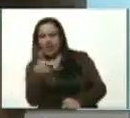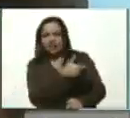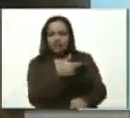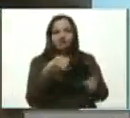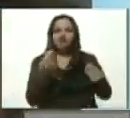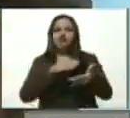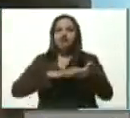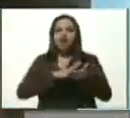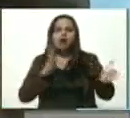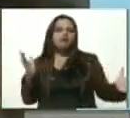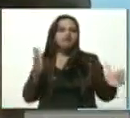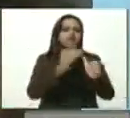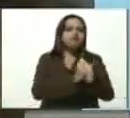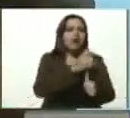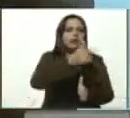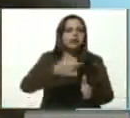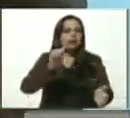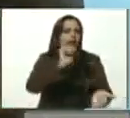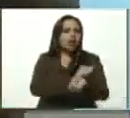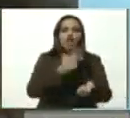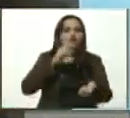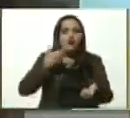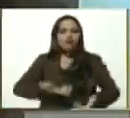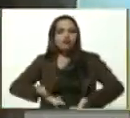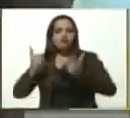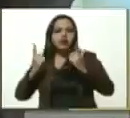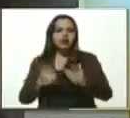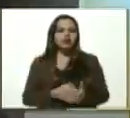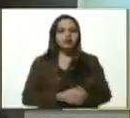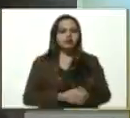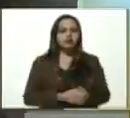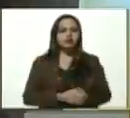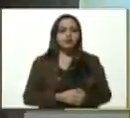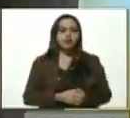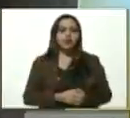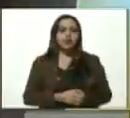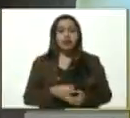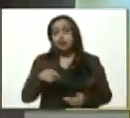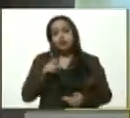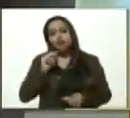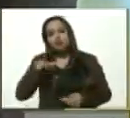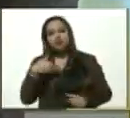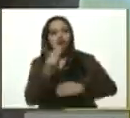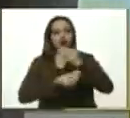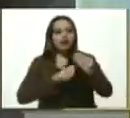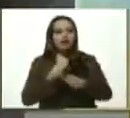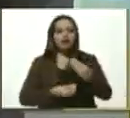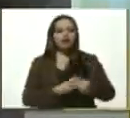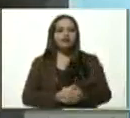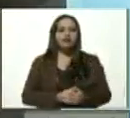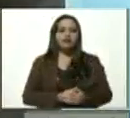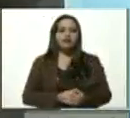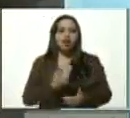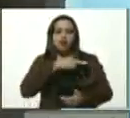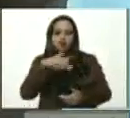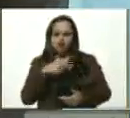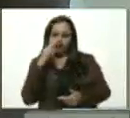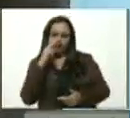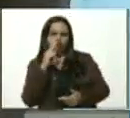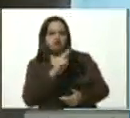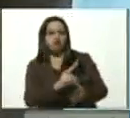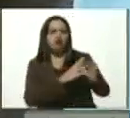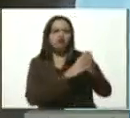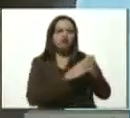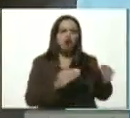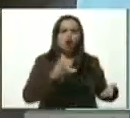de inteligencia, de los organismos de seguridad, y eso no se llevó a cabo, lo cual hemos visto que en general, en